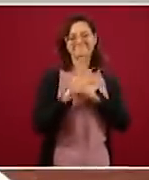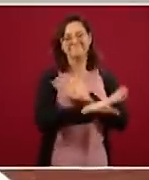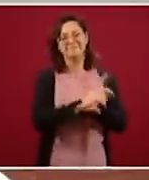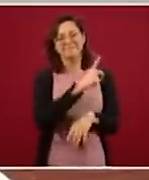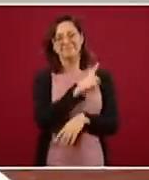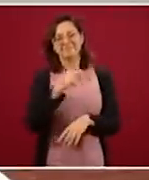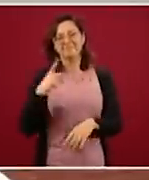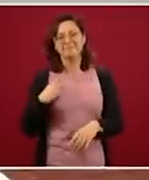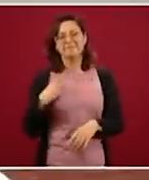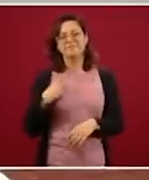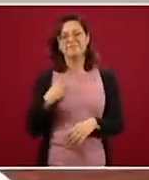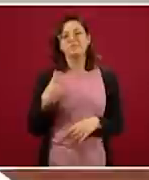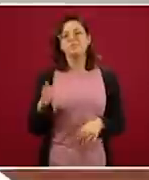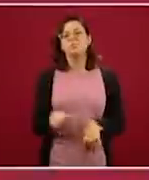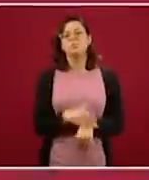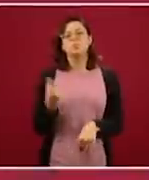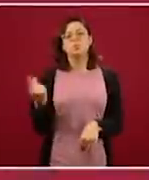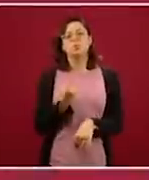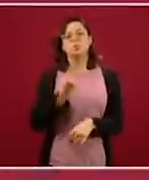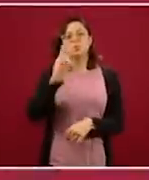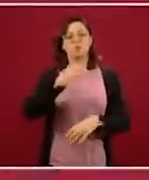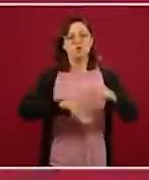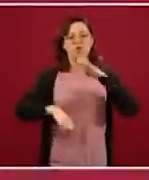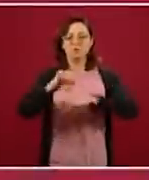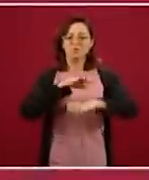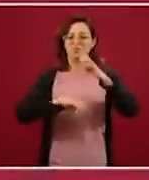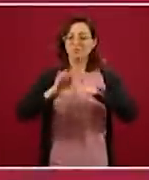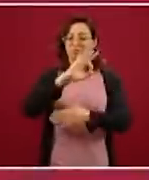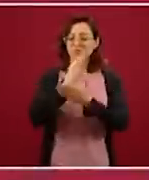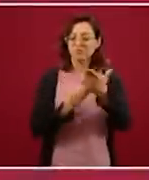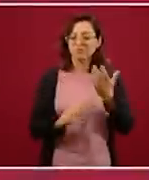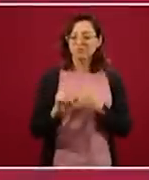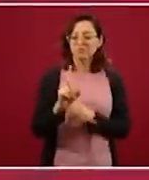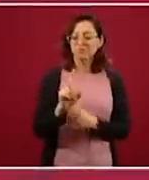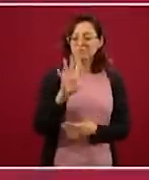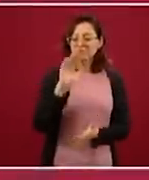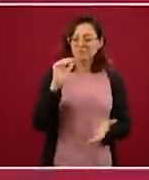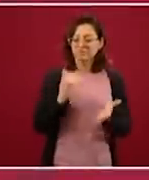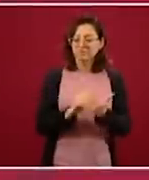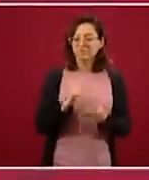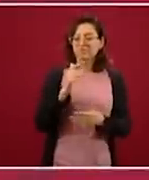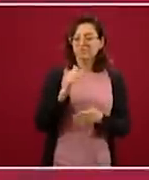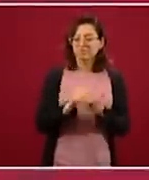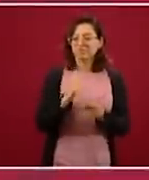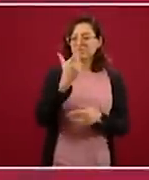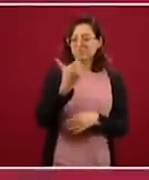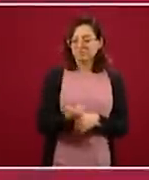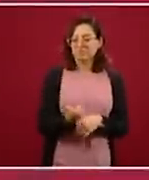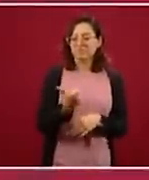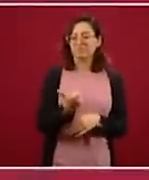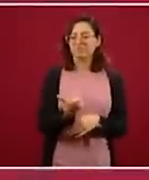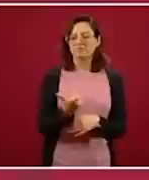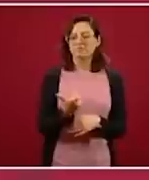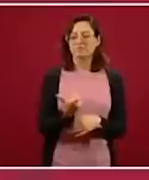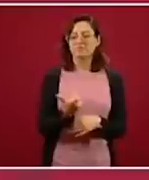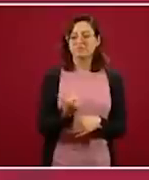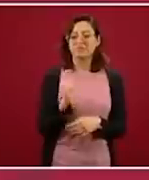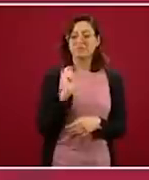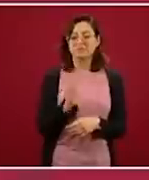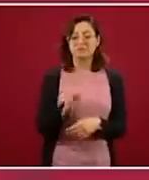si nos damos cuenta, el hecho de que una empresa facture 34 mil millones de pesos al año implica, sí, que sus